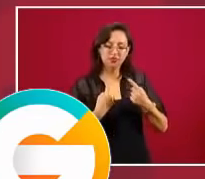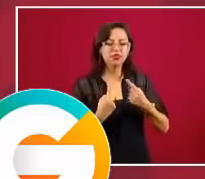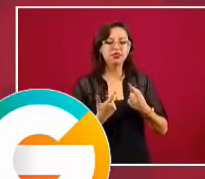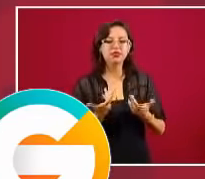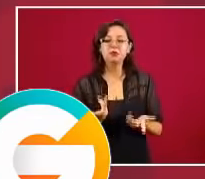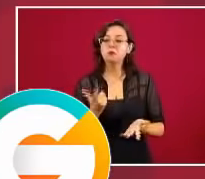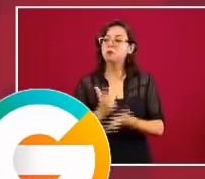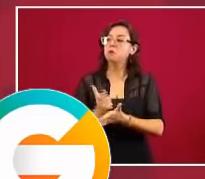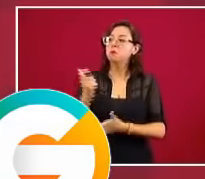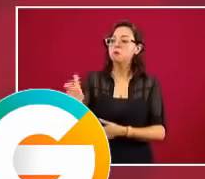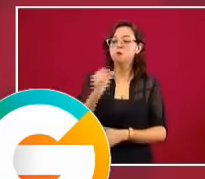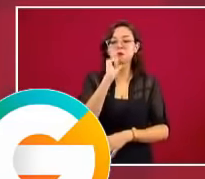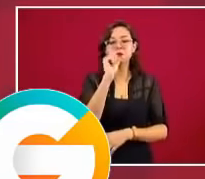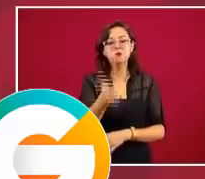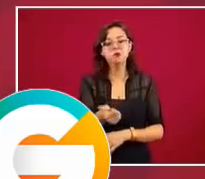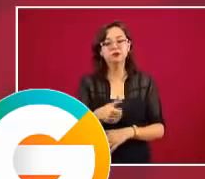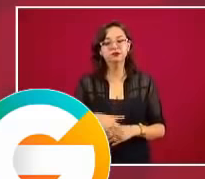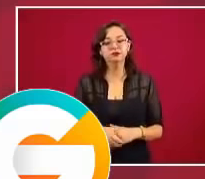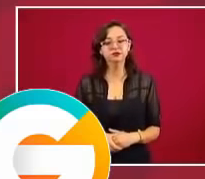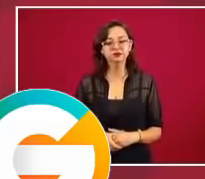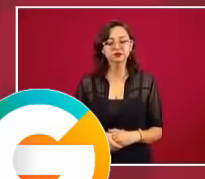y no pagaban.